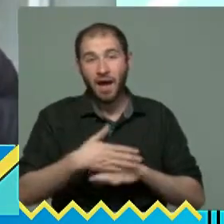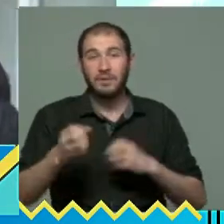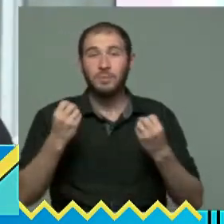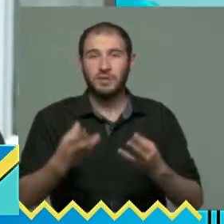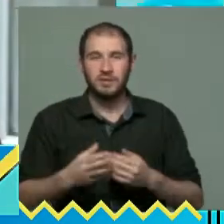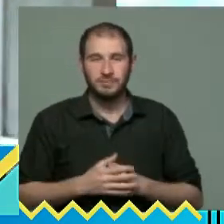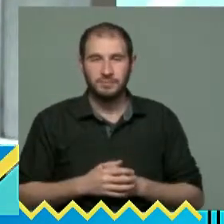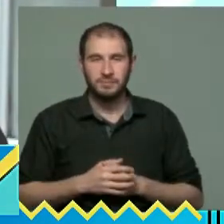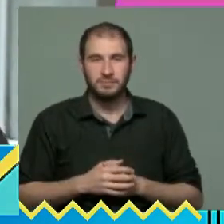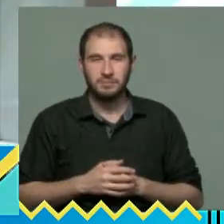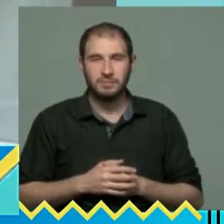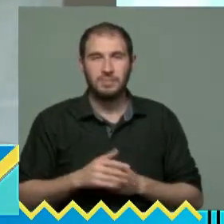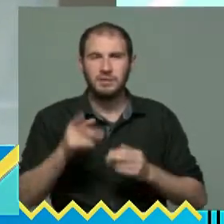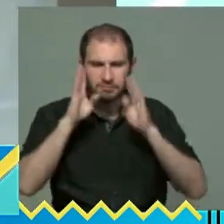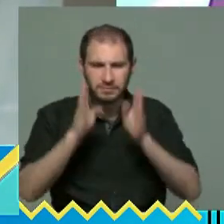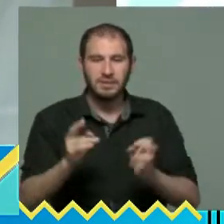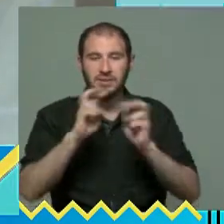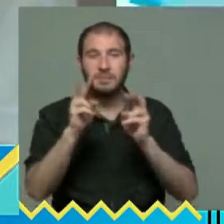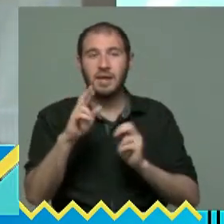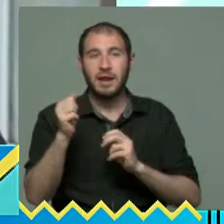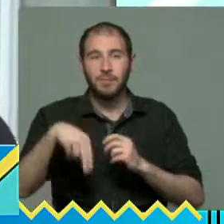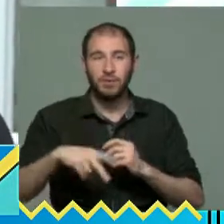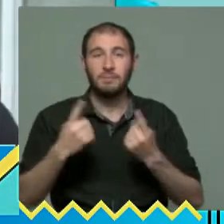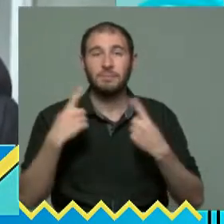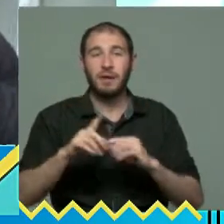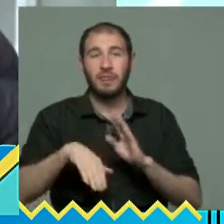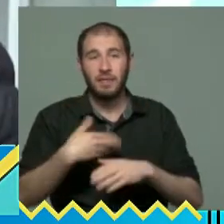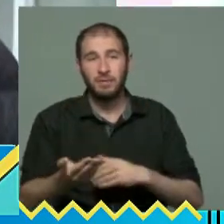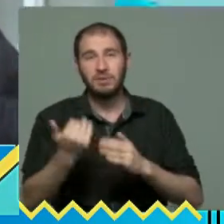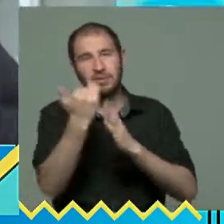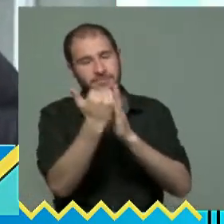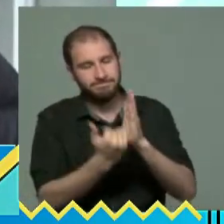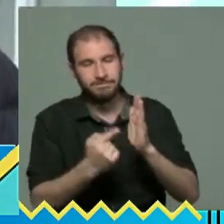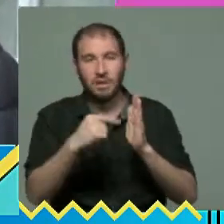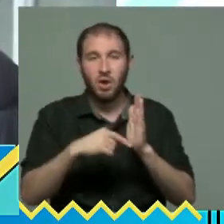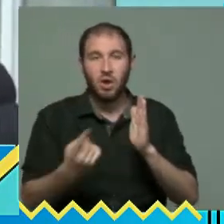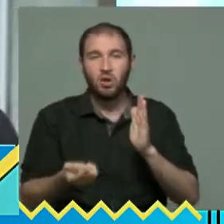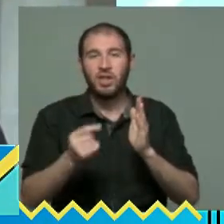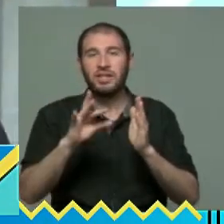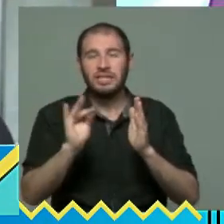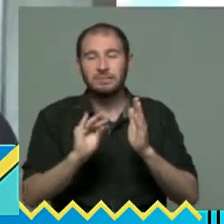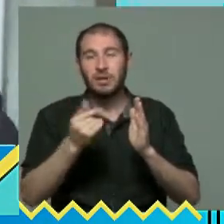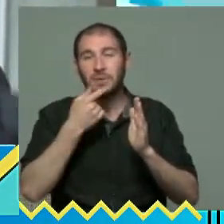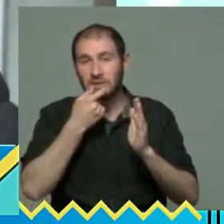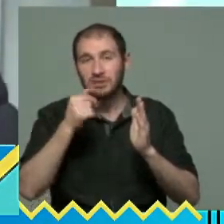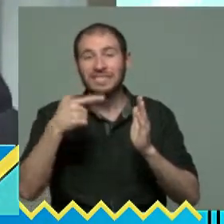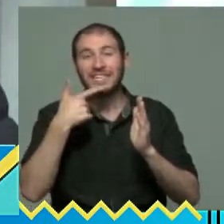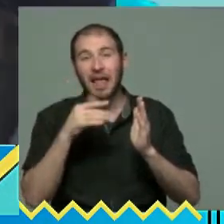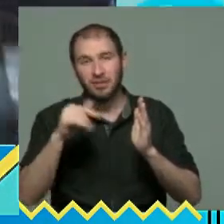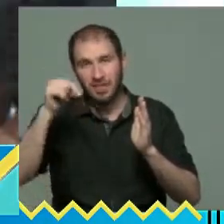también está muy centrado en la figura de Ramón, pero después para abajo, sobre todo los legisladores provinciales que